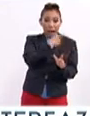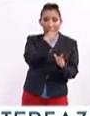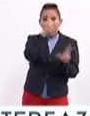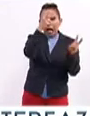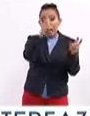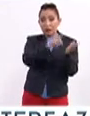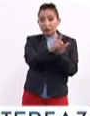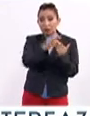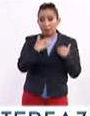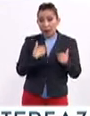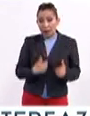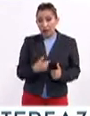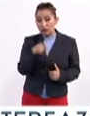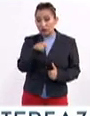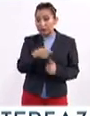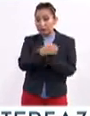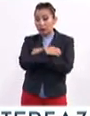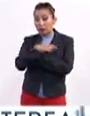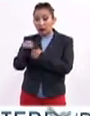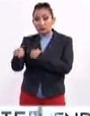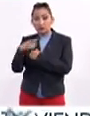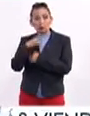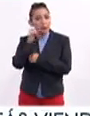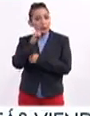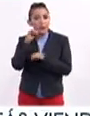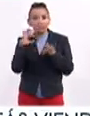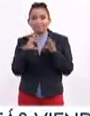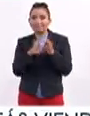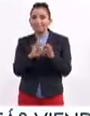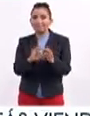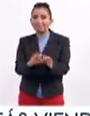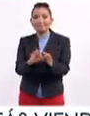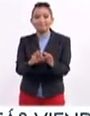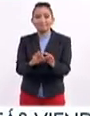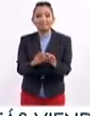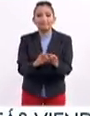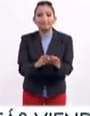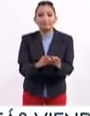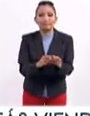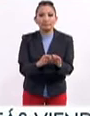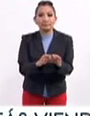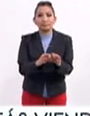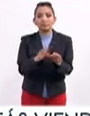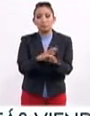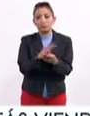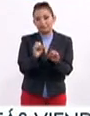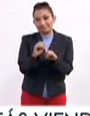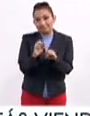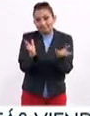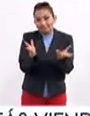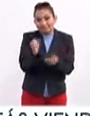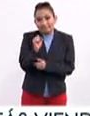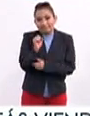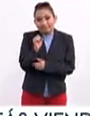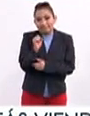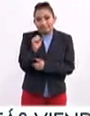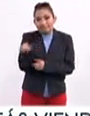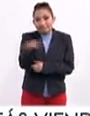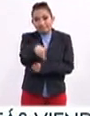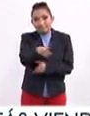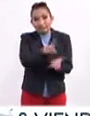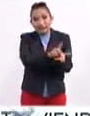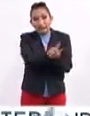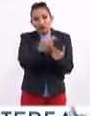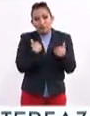Realmente el tema de los derechos humanos y la educación tienen que ir de la mano porque obviamente los